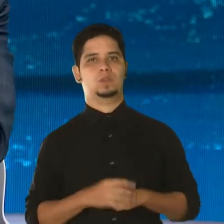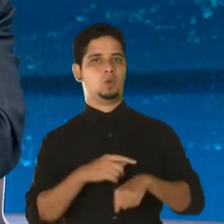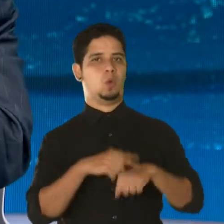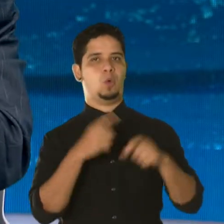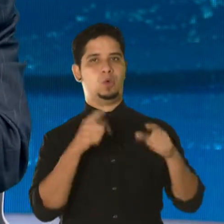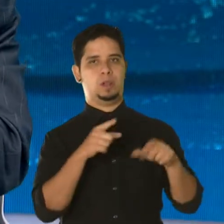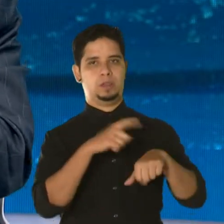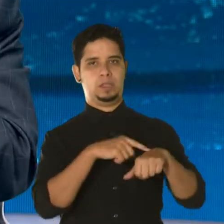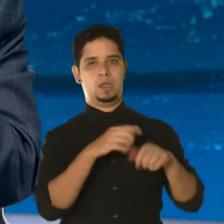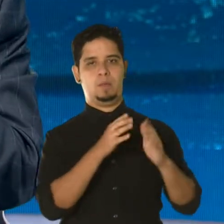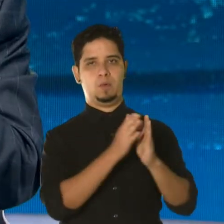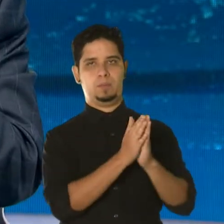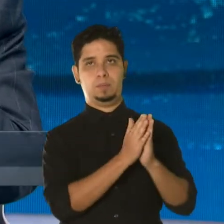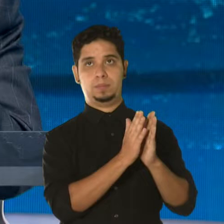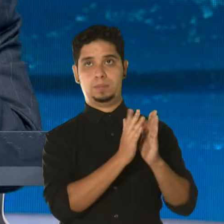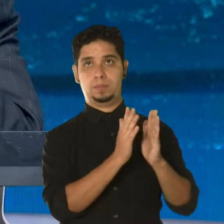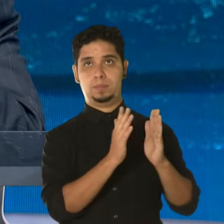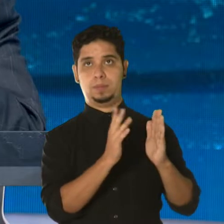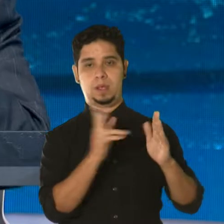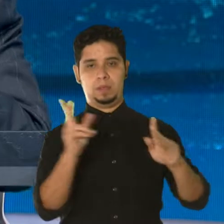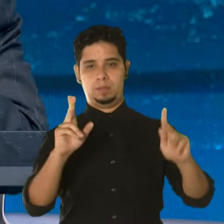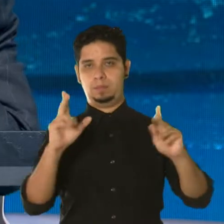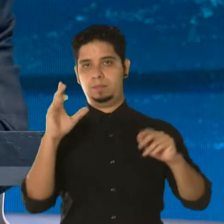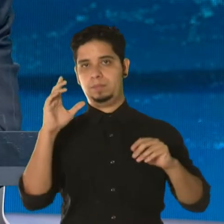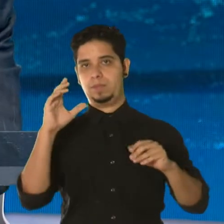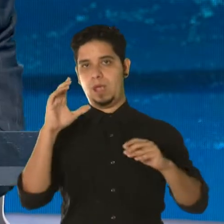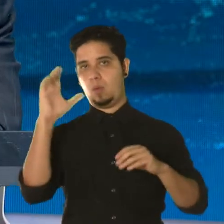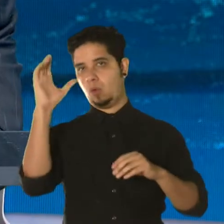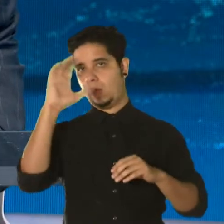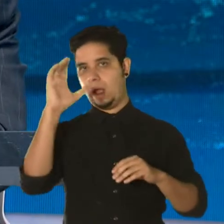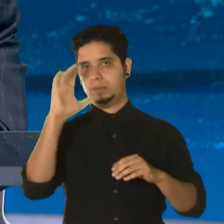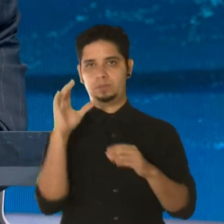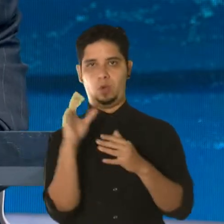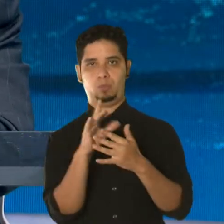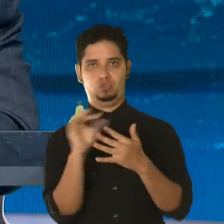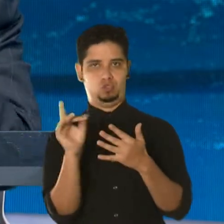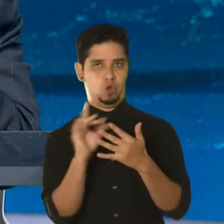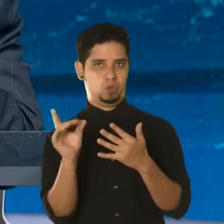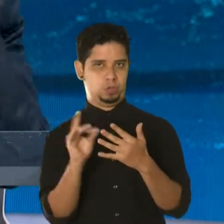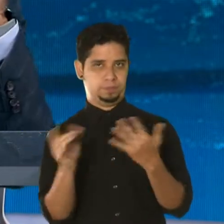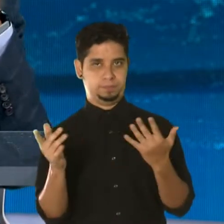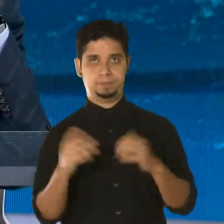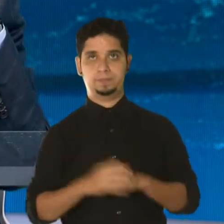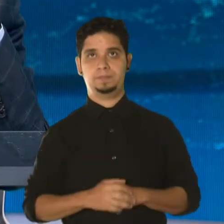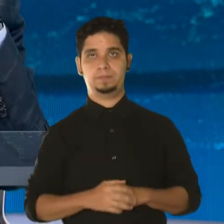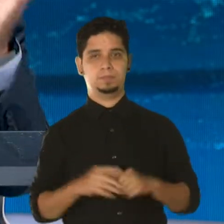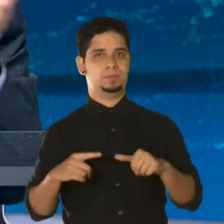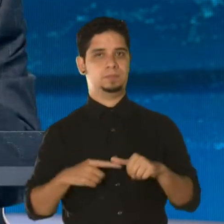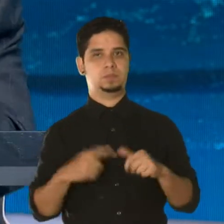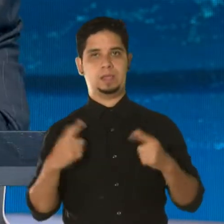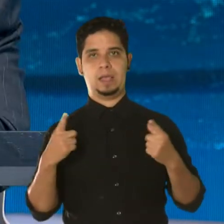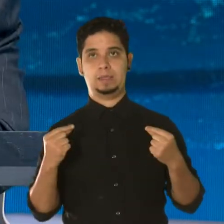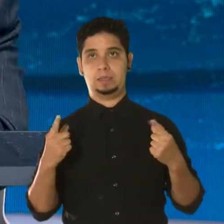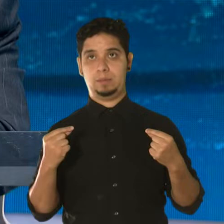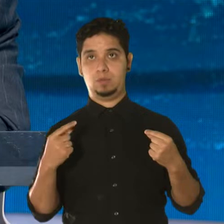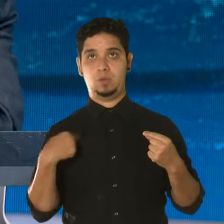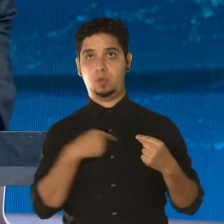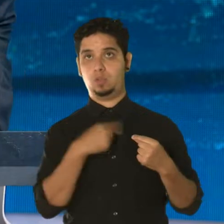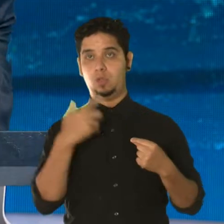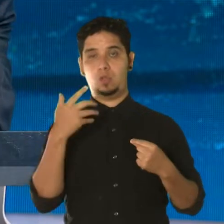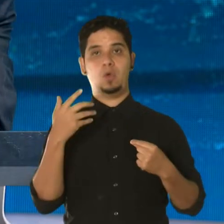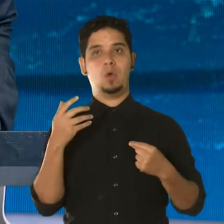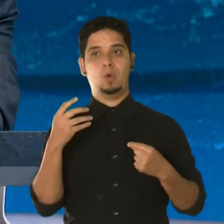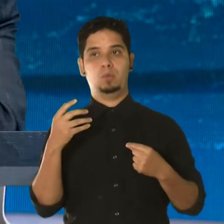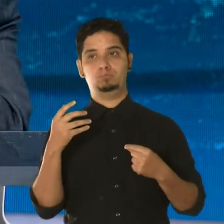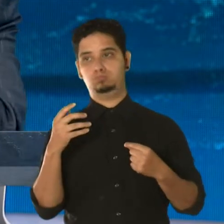y empieza la gente entonces a buscar alternativas, ¿verdad? Lo primero que hacemos es, nos vamos otra vez a la